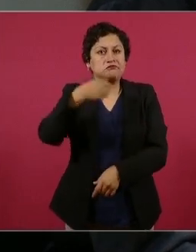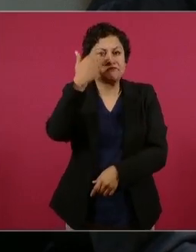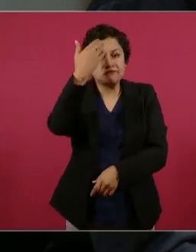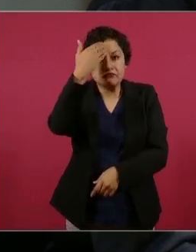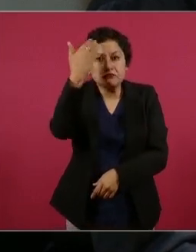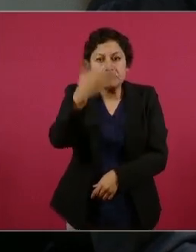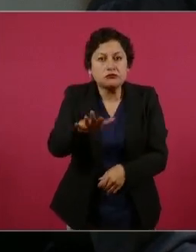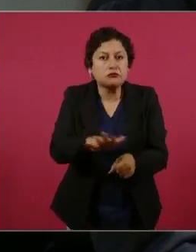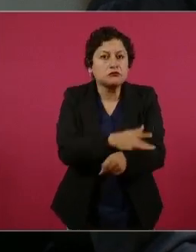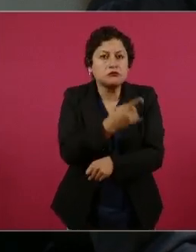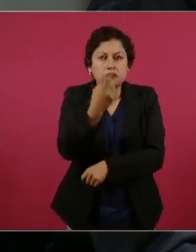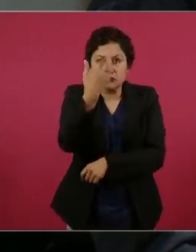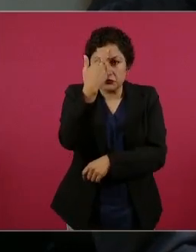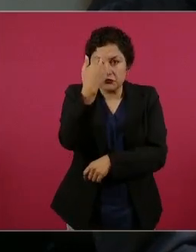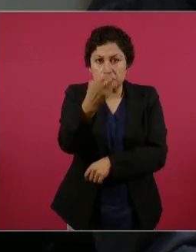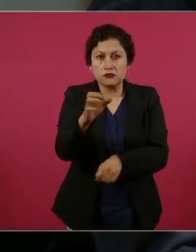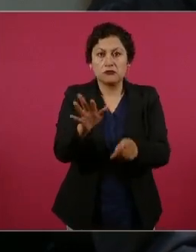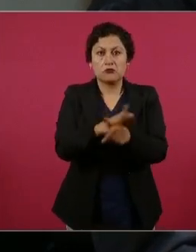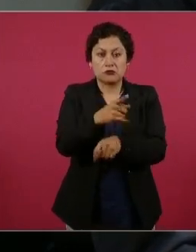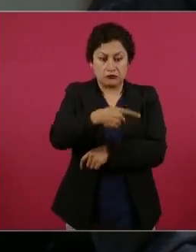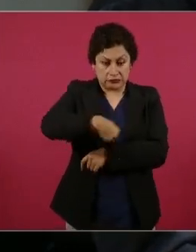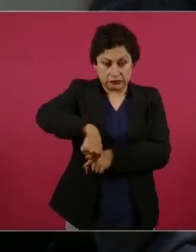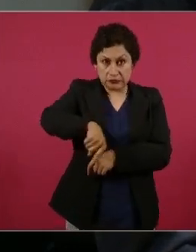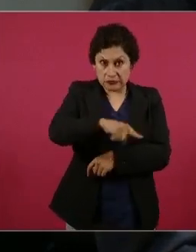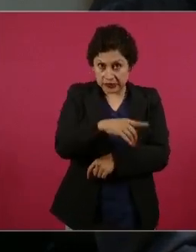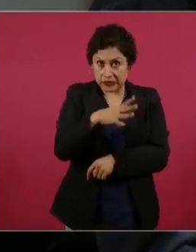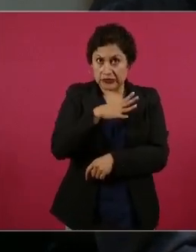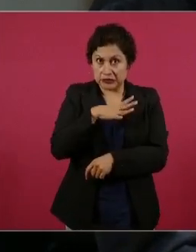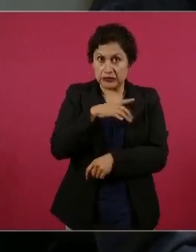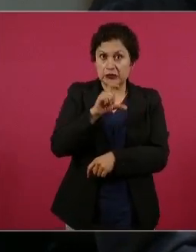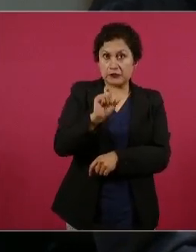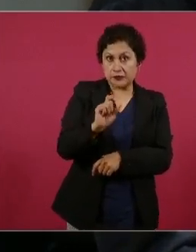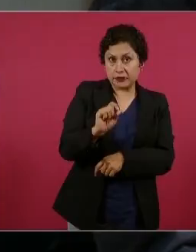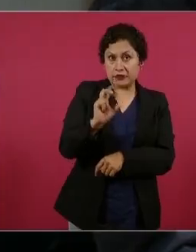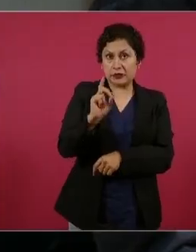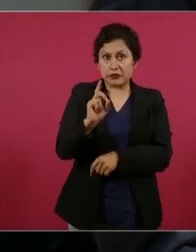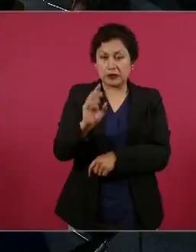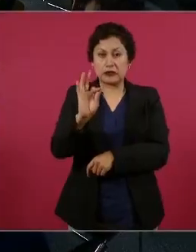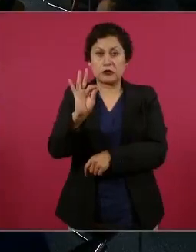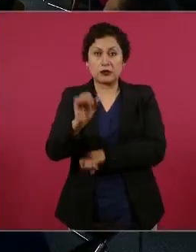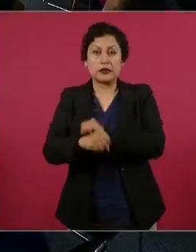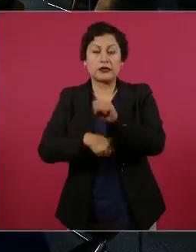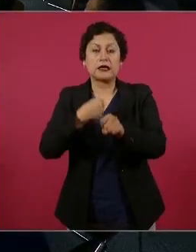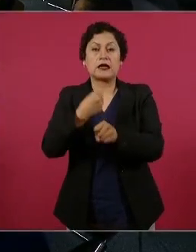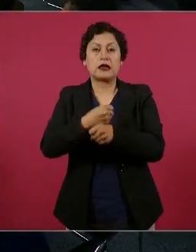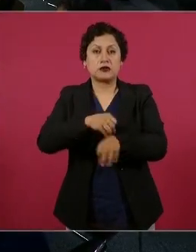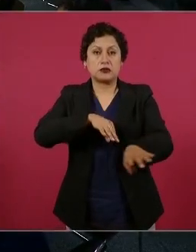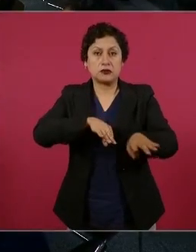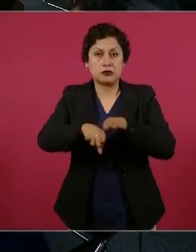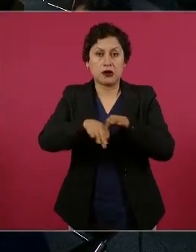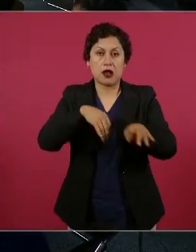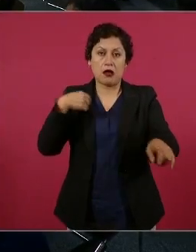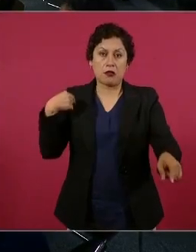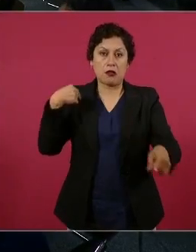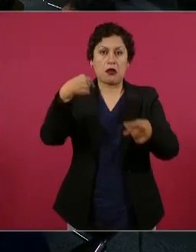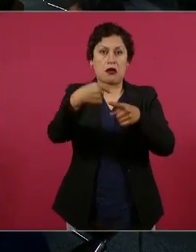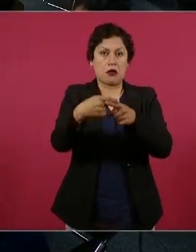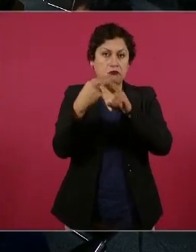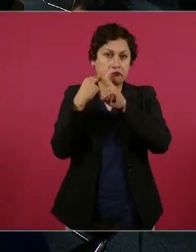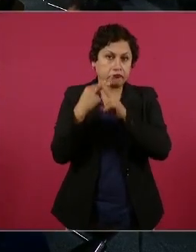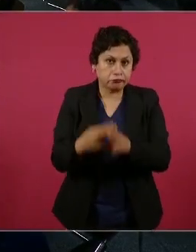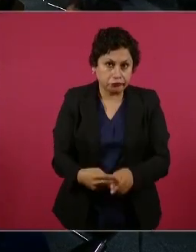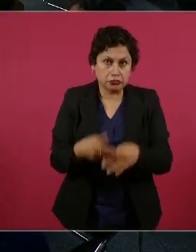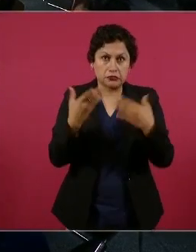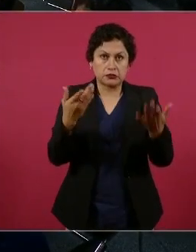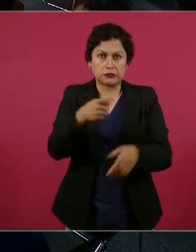porque ellos cuentan con 20, 30 y 40 años de antigüedad también. Entonces, esa es una petición que también